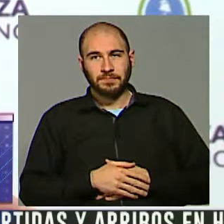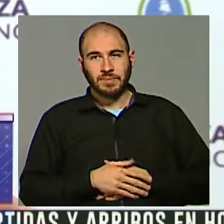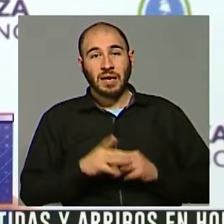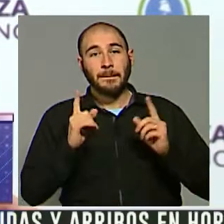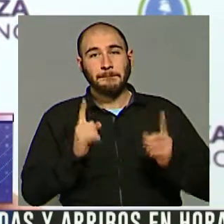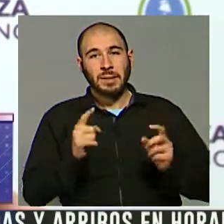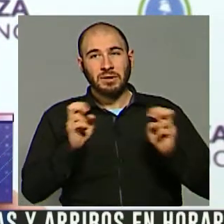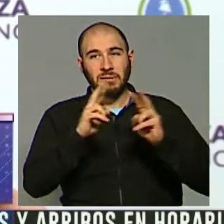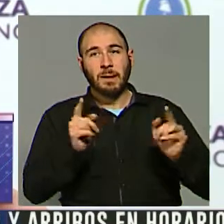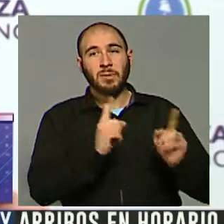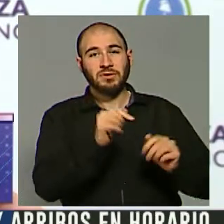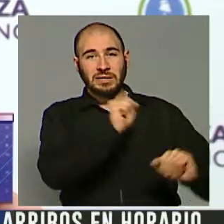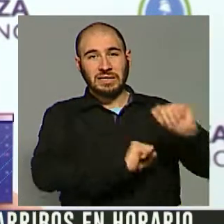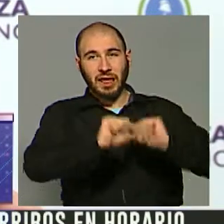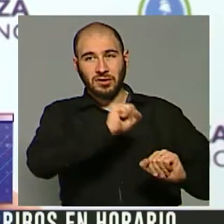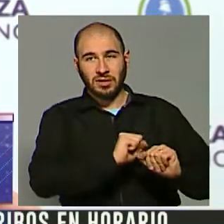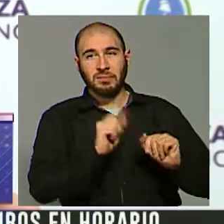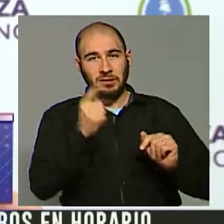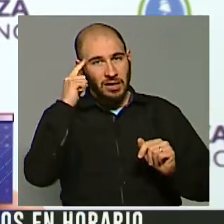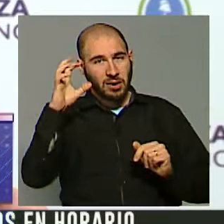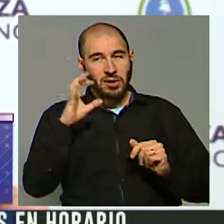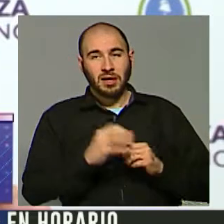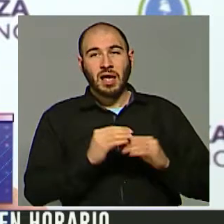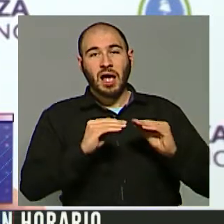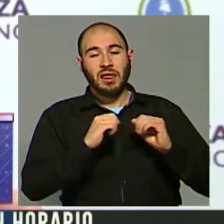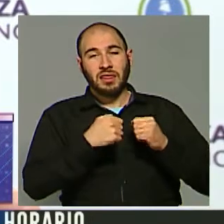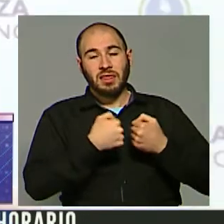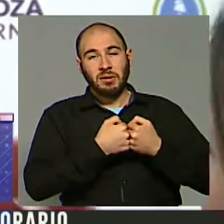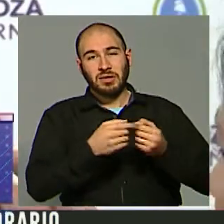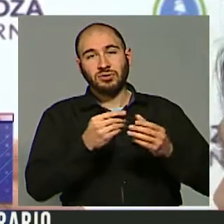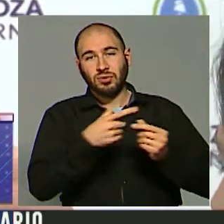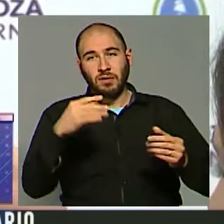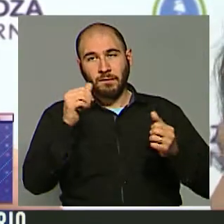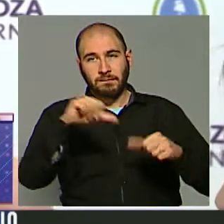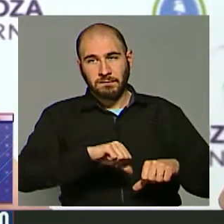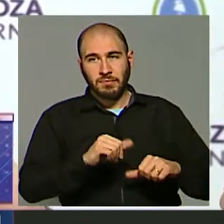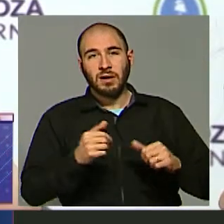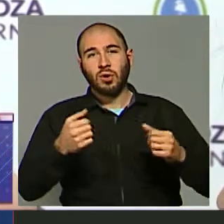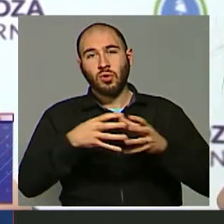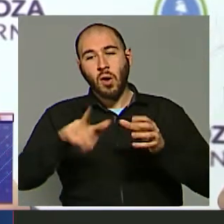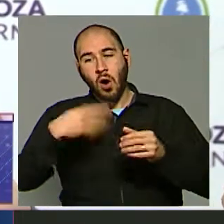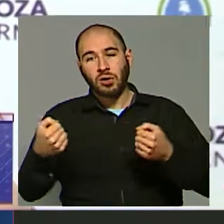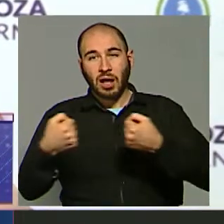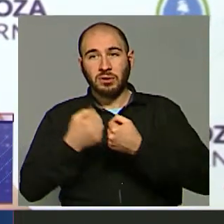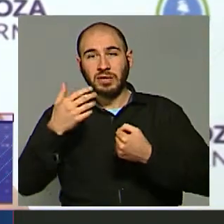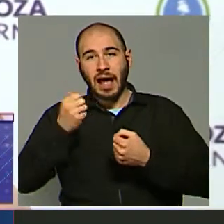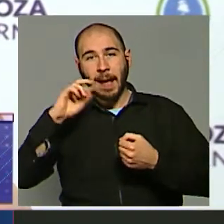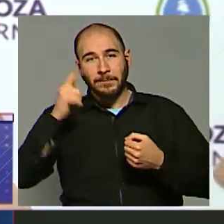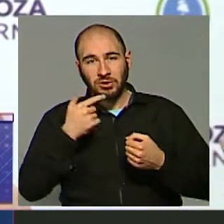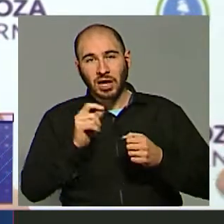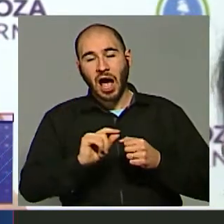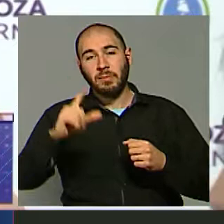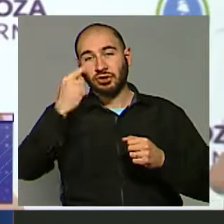mismo respecto a docentes y celadores, que como bien recuerdan, la negociación salarial fracasó. Otros sectores que acordaron, AMPROS, un